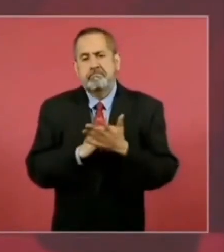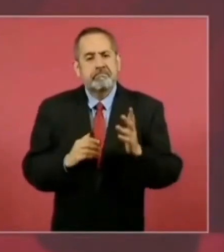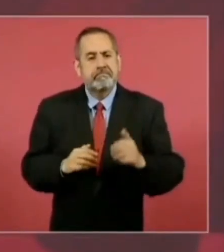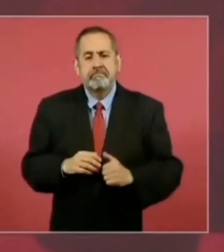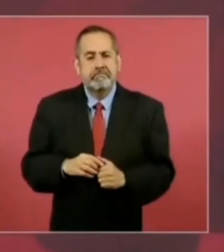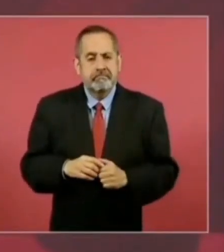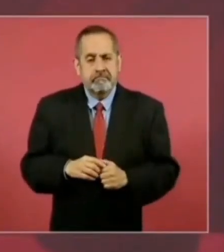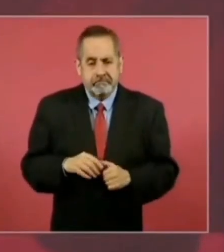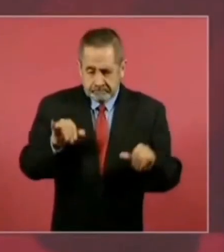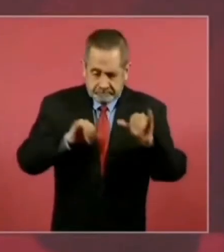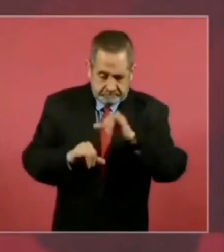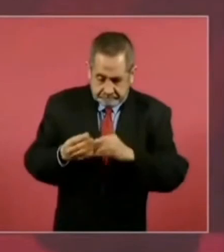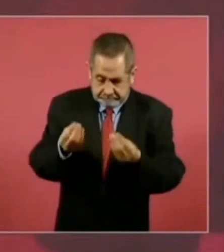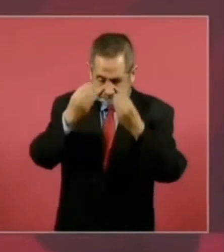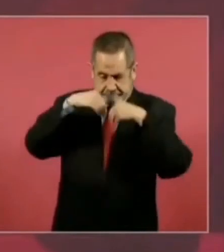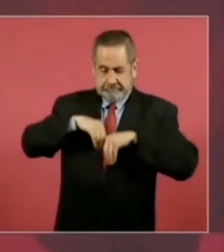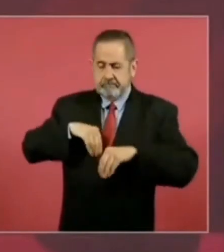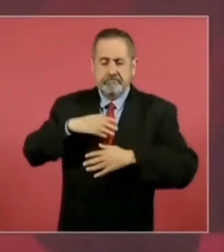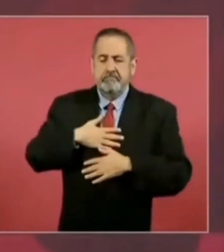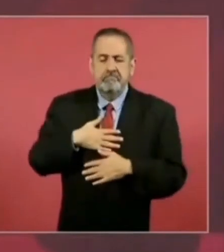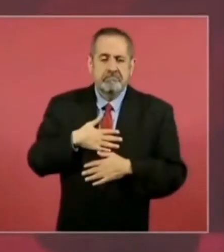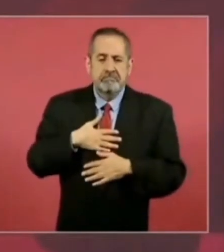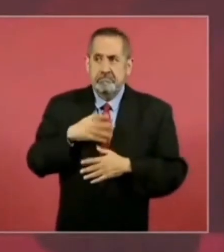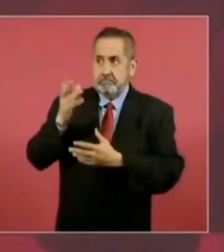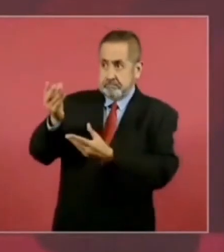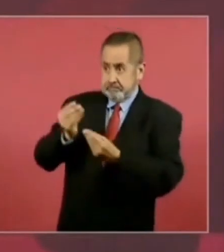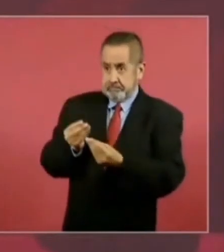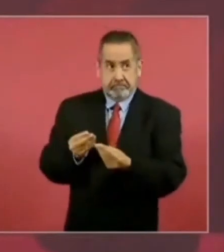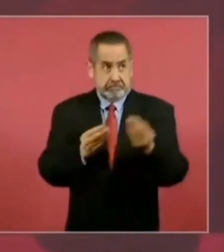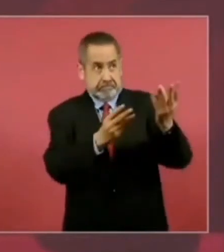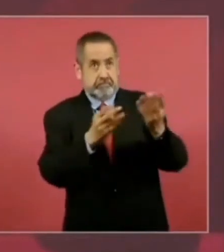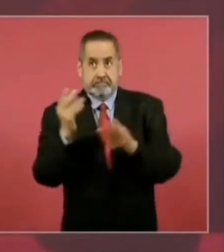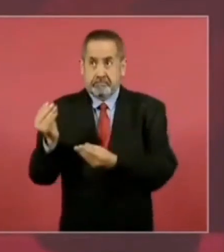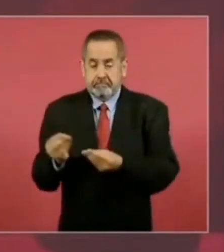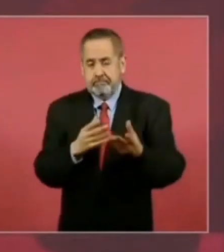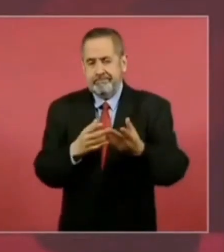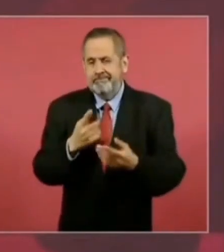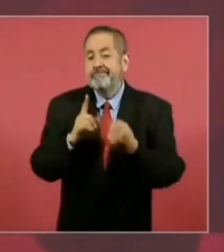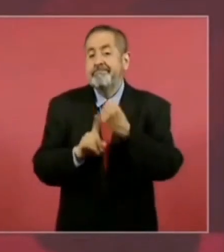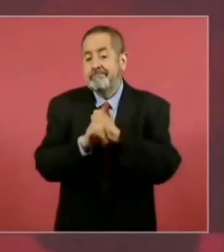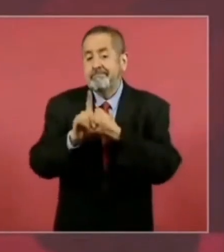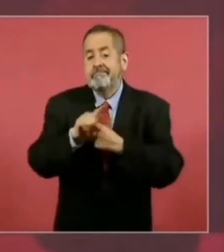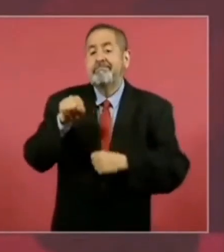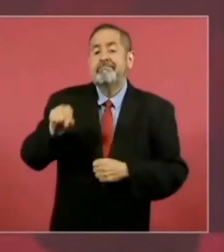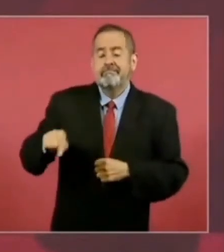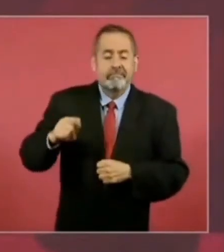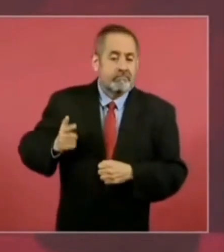de químicos. El problema en Guanajuato es que